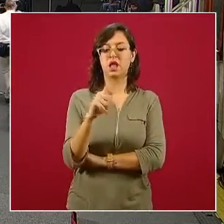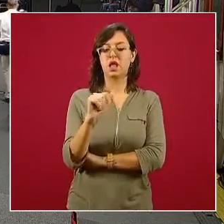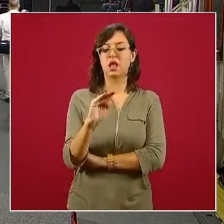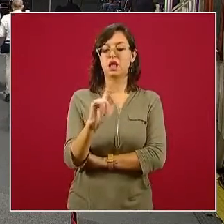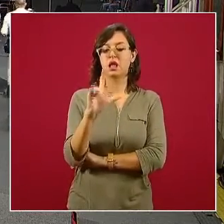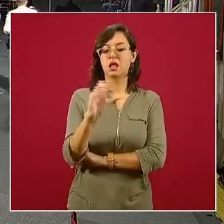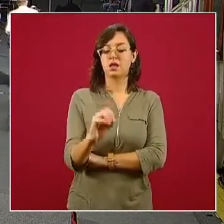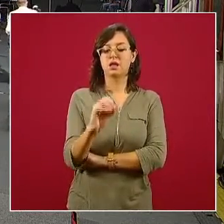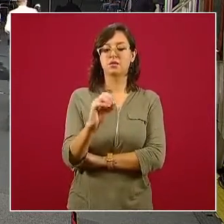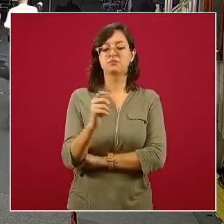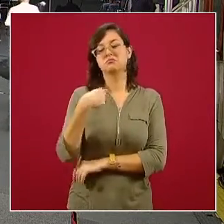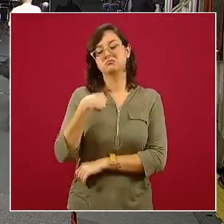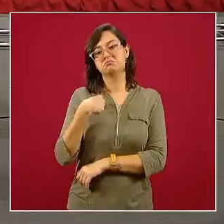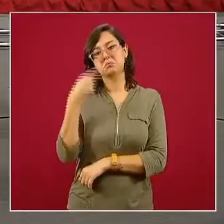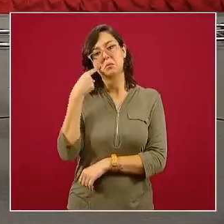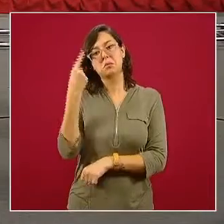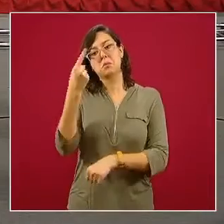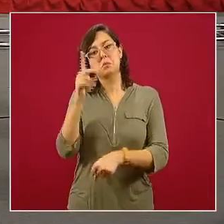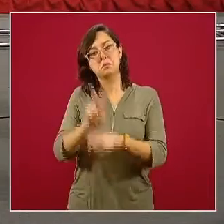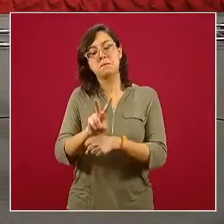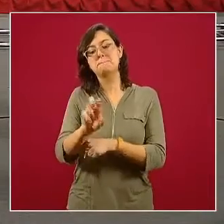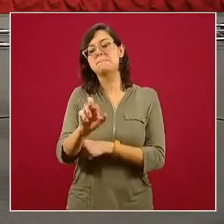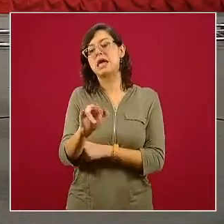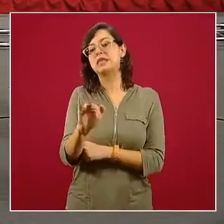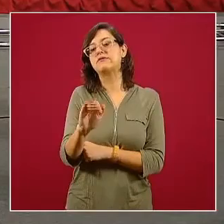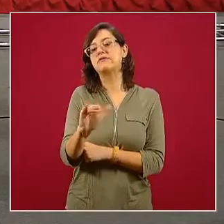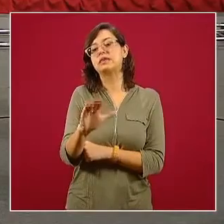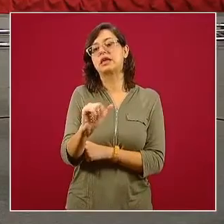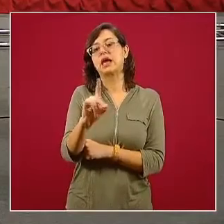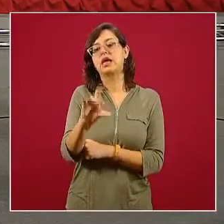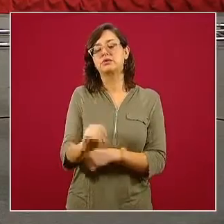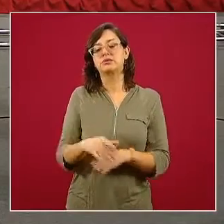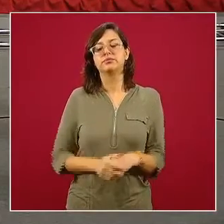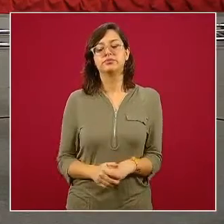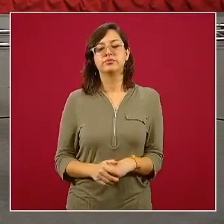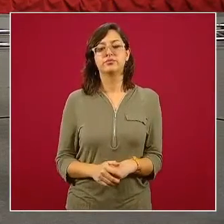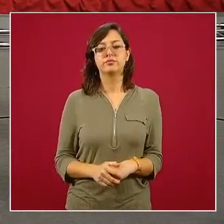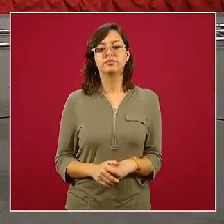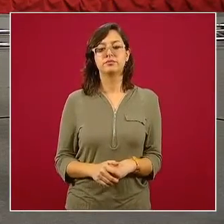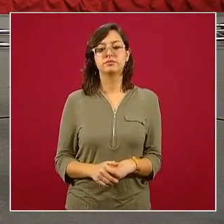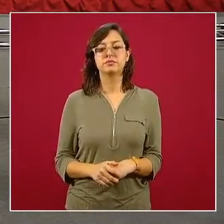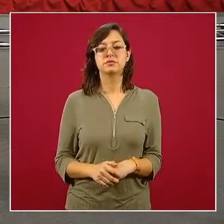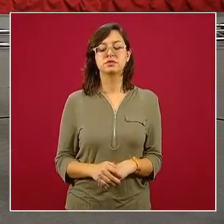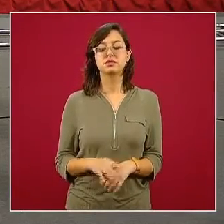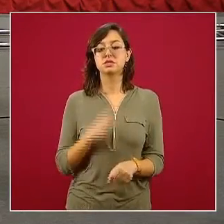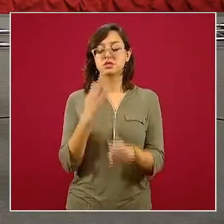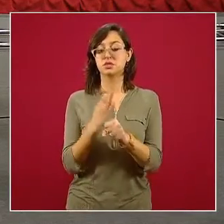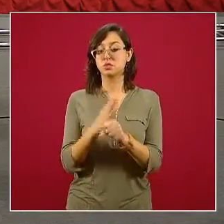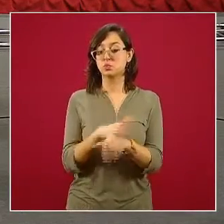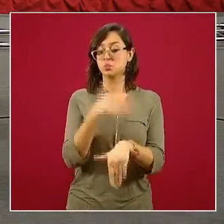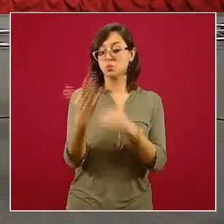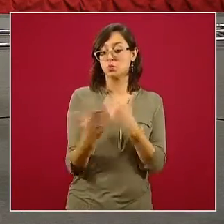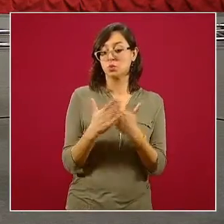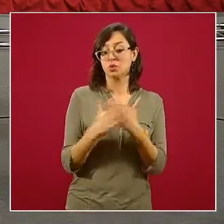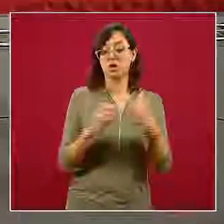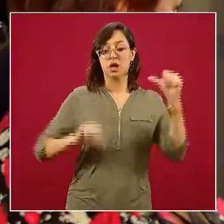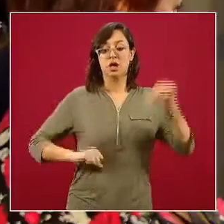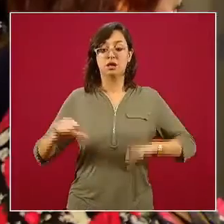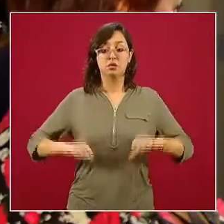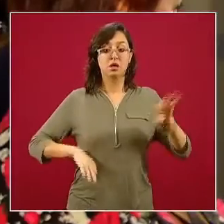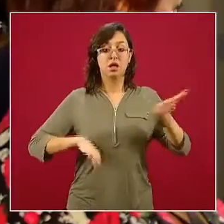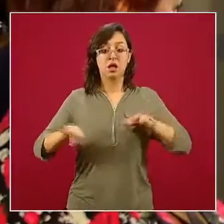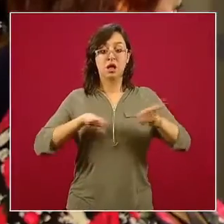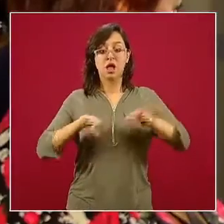Verificado. Teniendo en cuenta este momento en el que se va a volver a las actividades laborales, ¿habrá algún tipo de